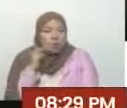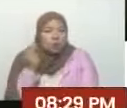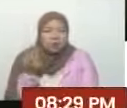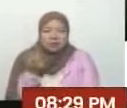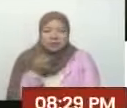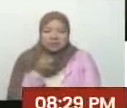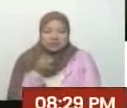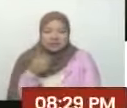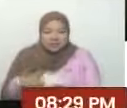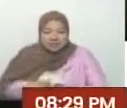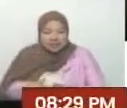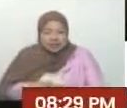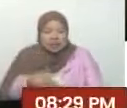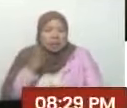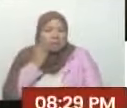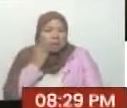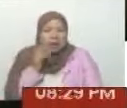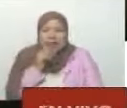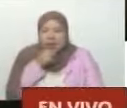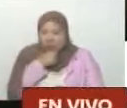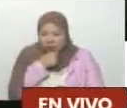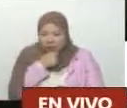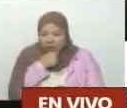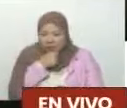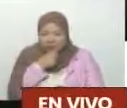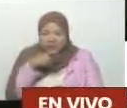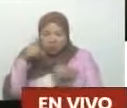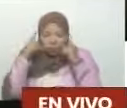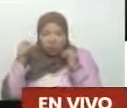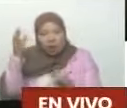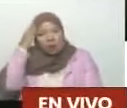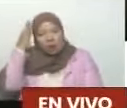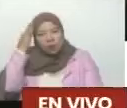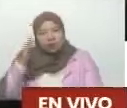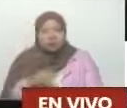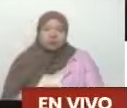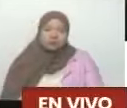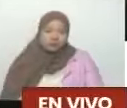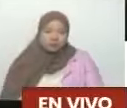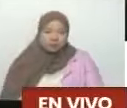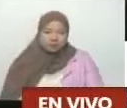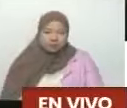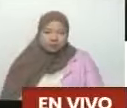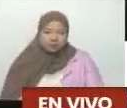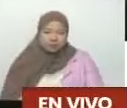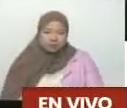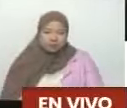hechos con el esfuerzo y con el conocimiento de nuestros abuelos. Para mí